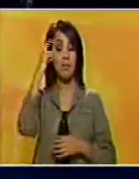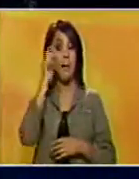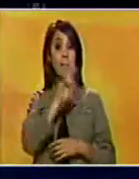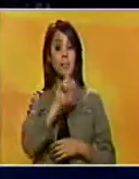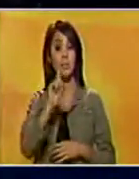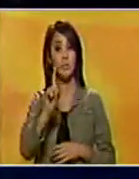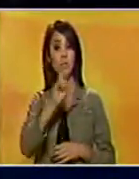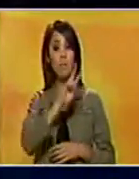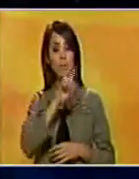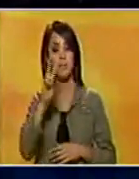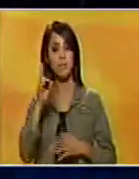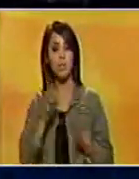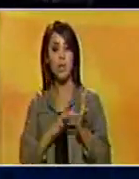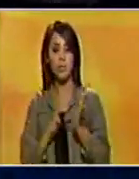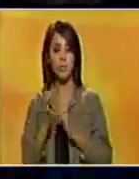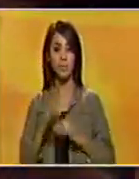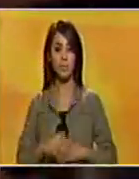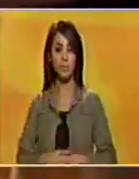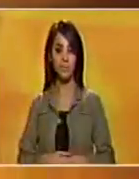y 22 de abril.